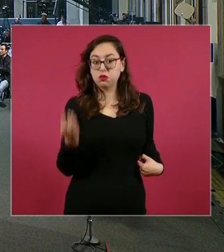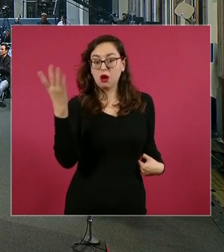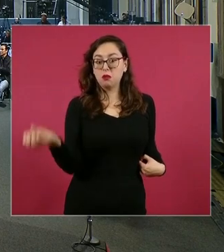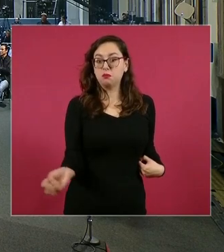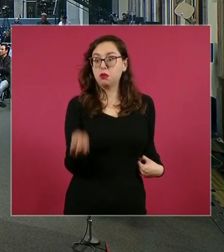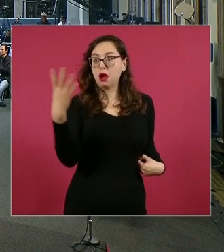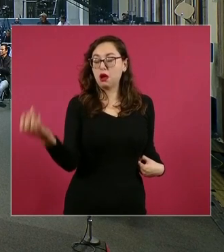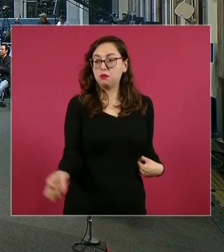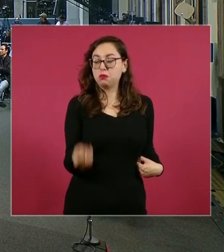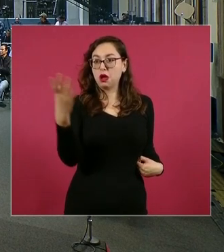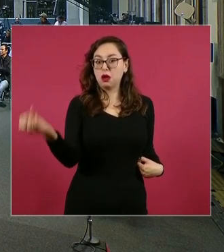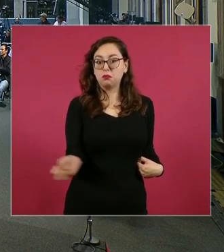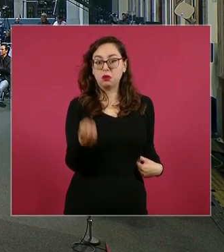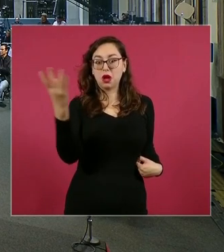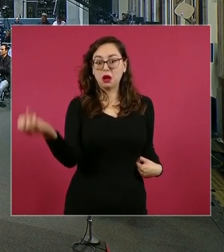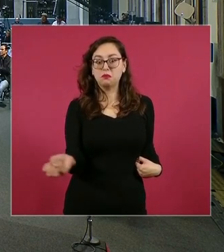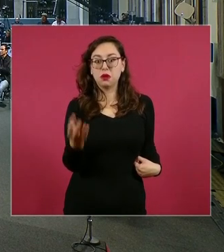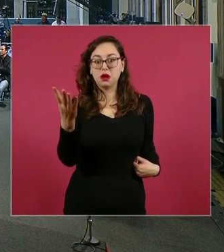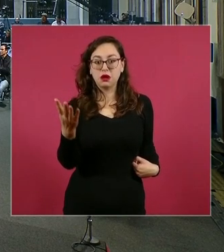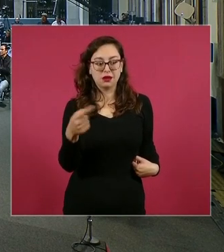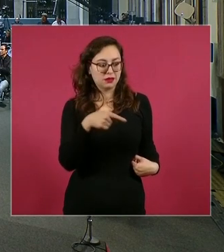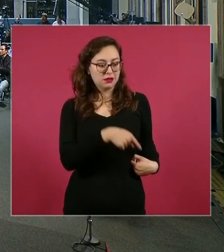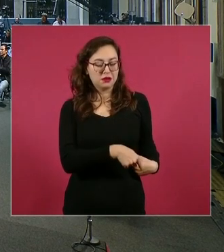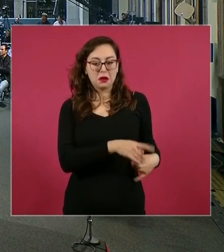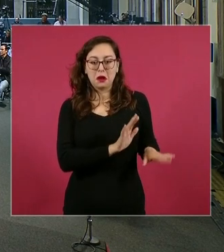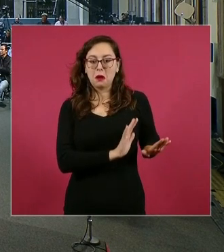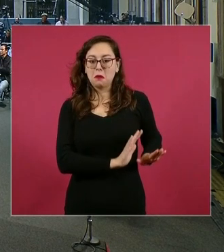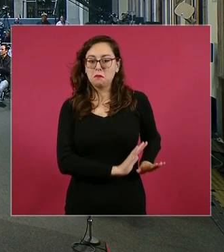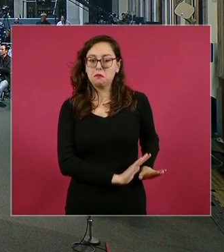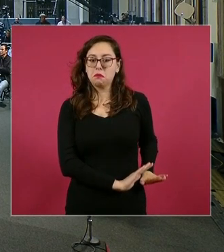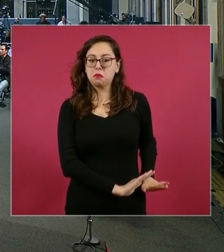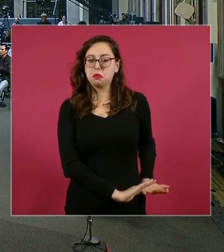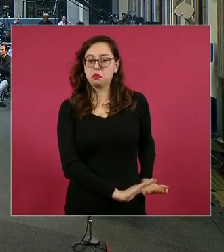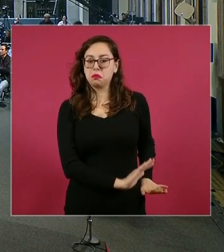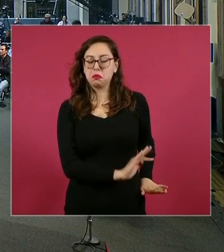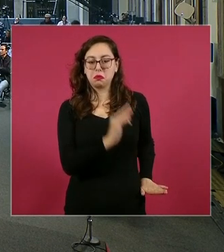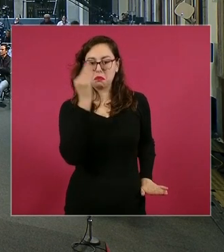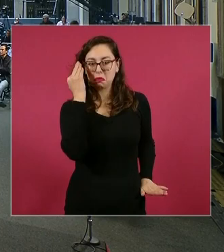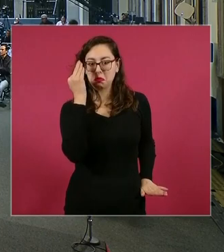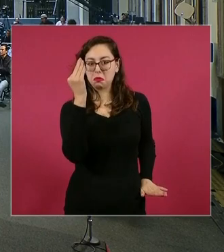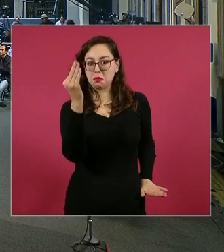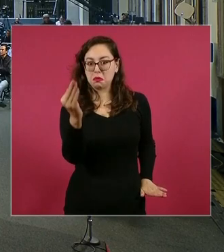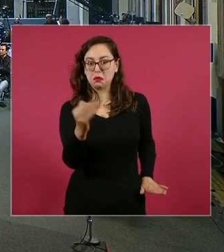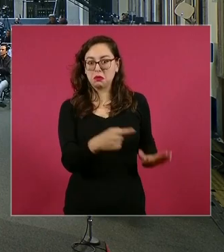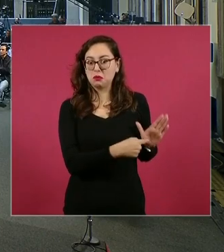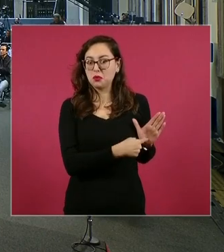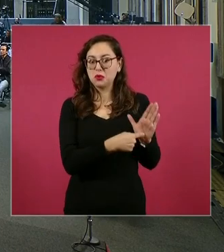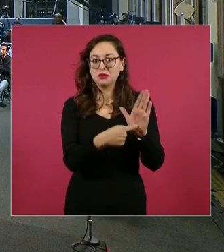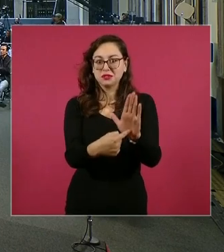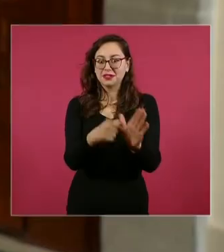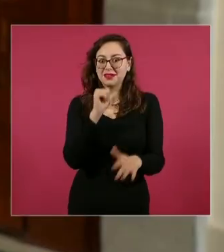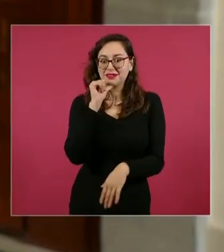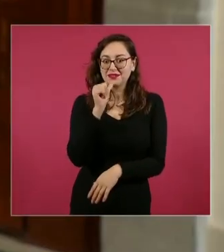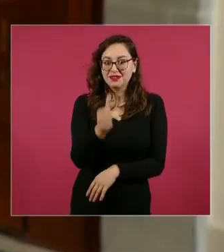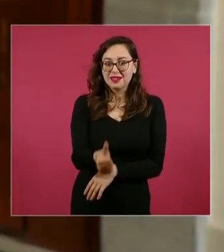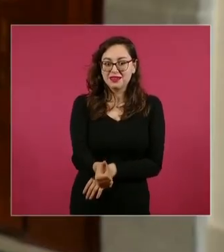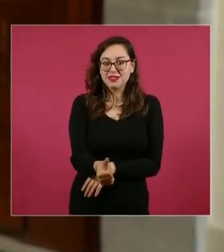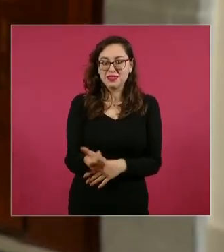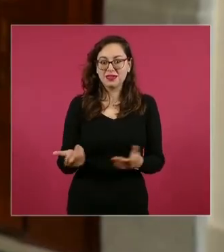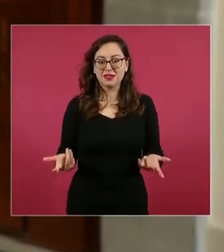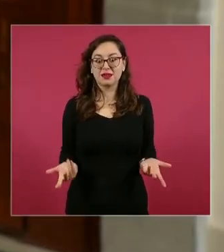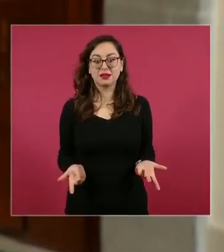conviene y en general la información que predomina ya en